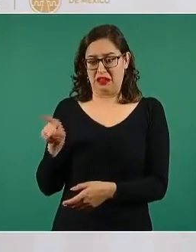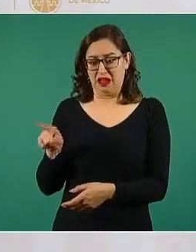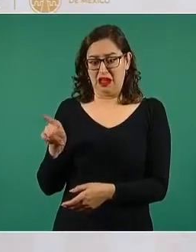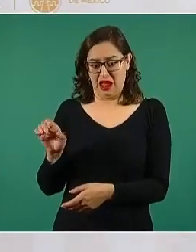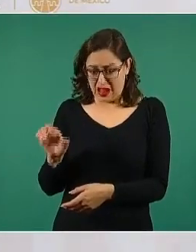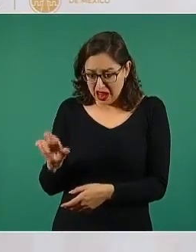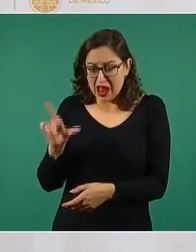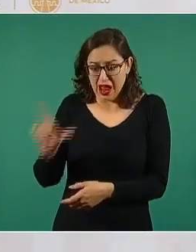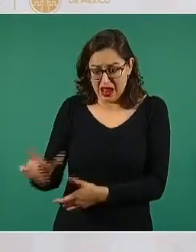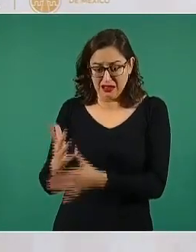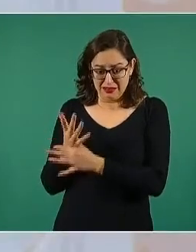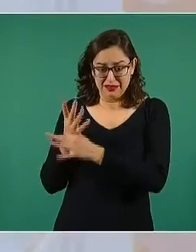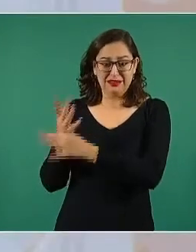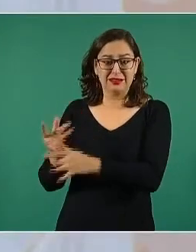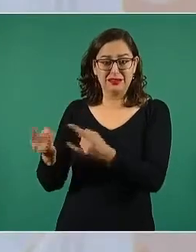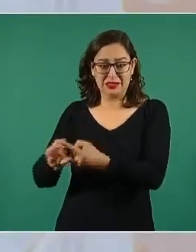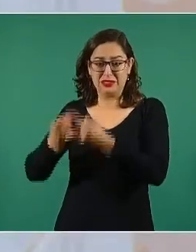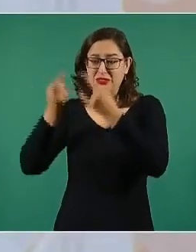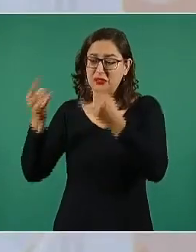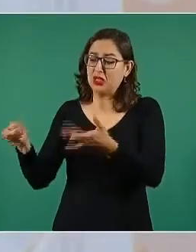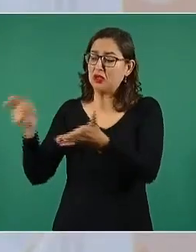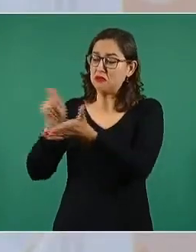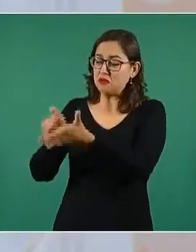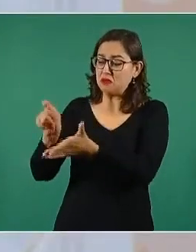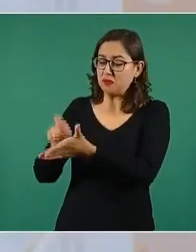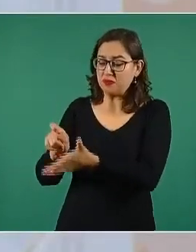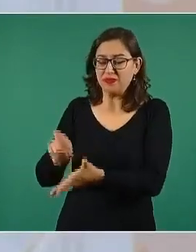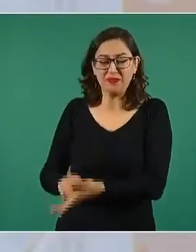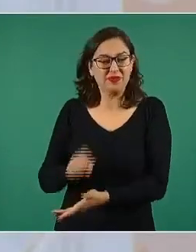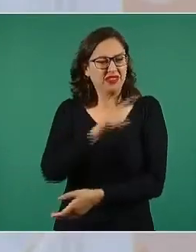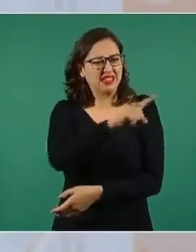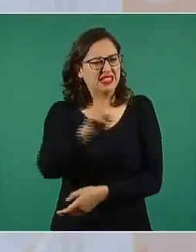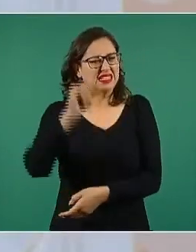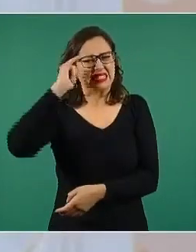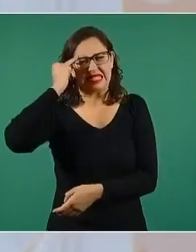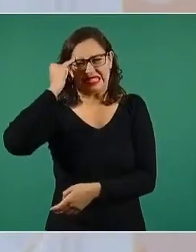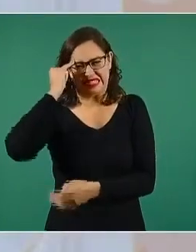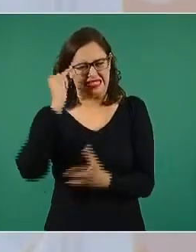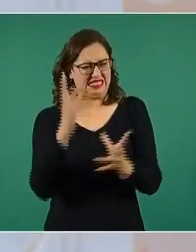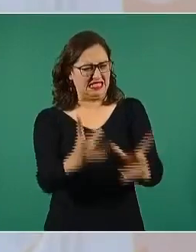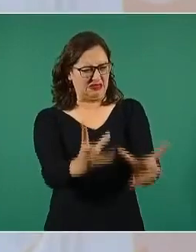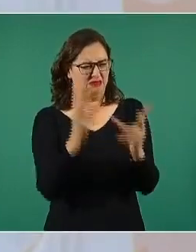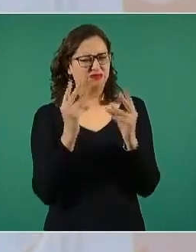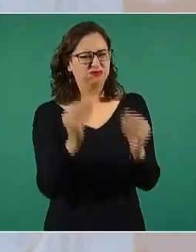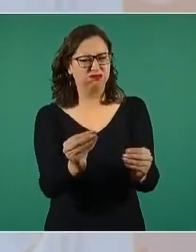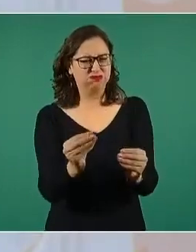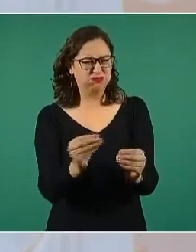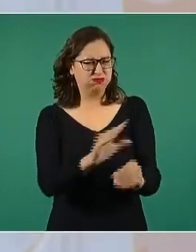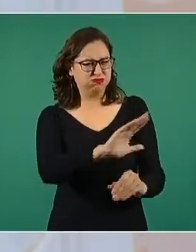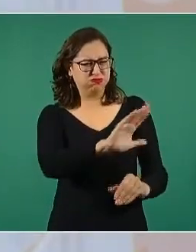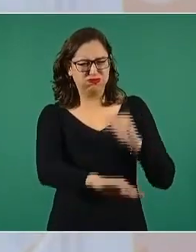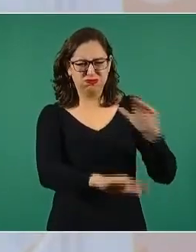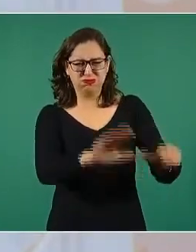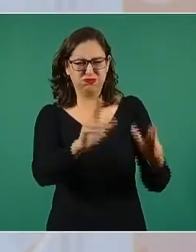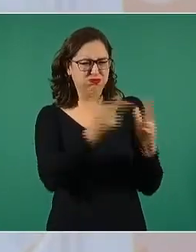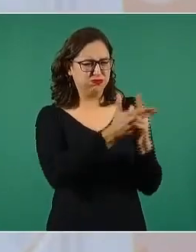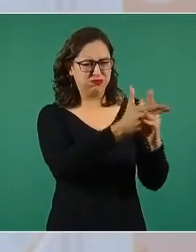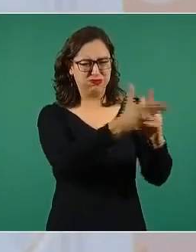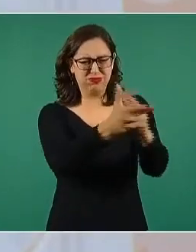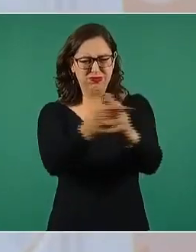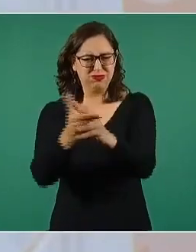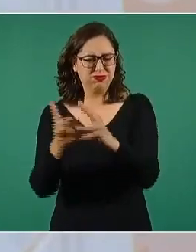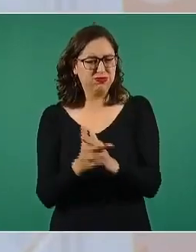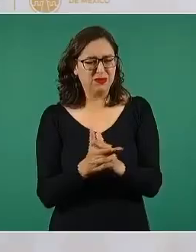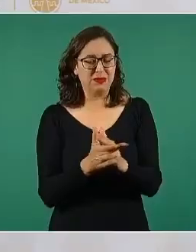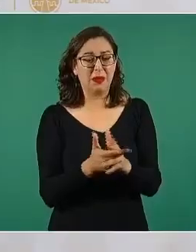narra que fueron tantos los indígenas asesinados en Yecapixtla,